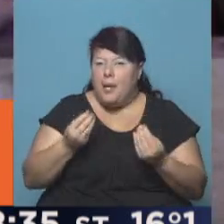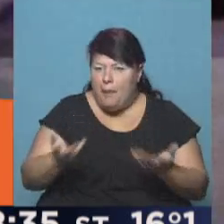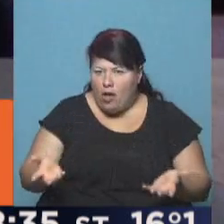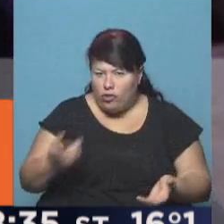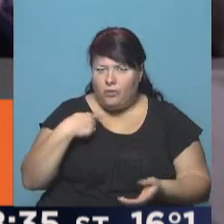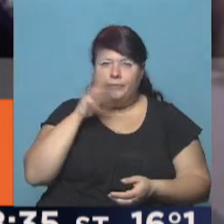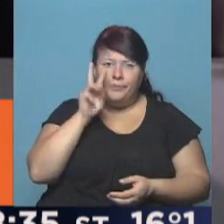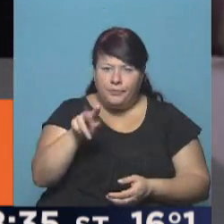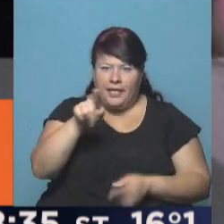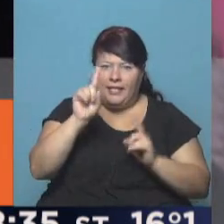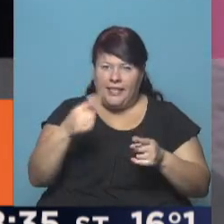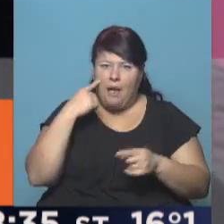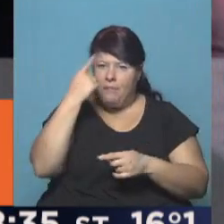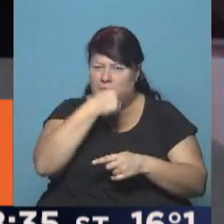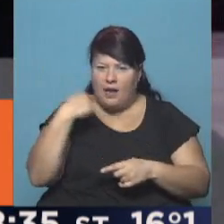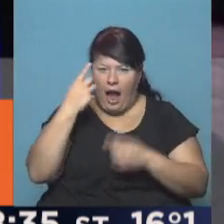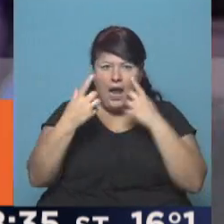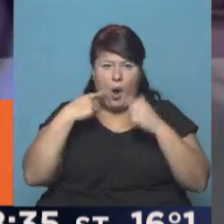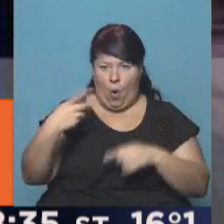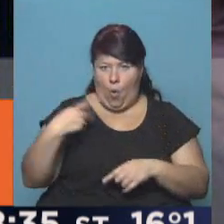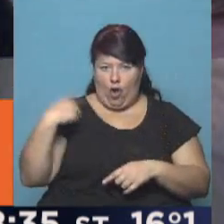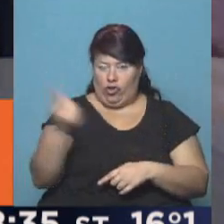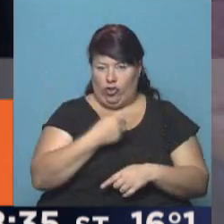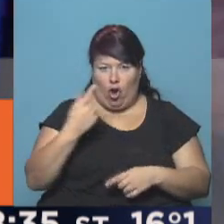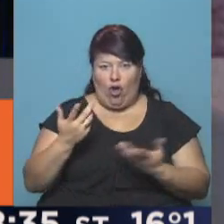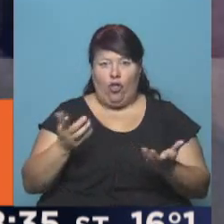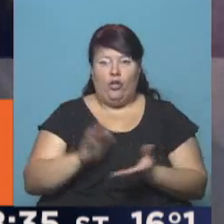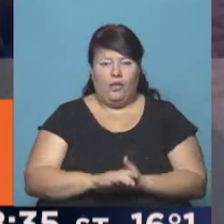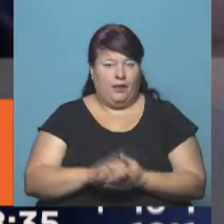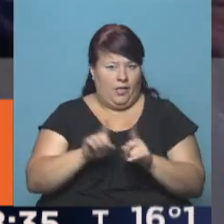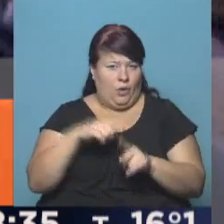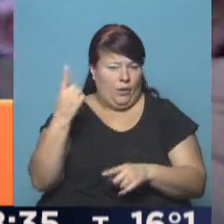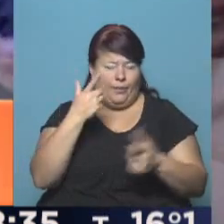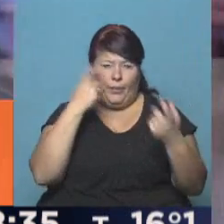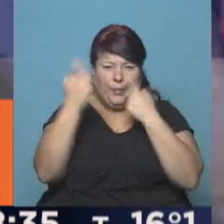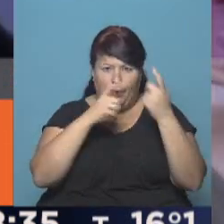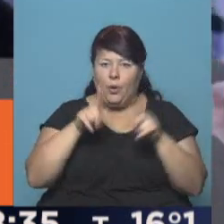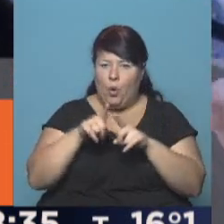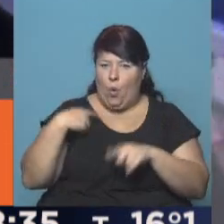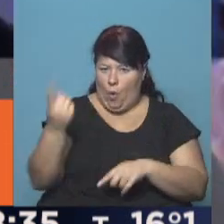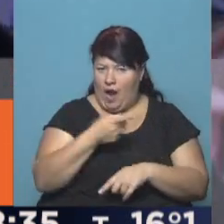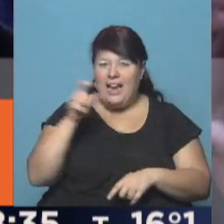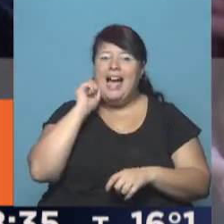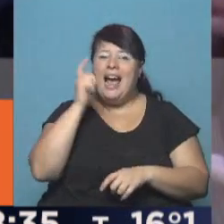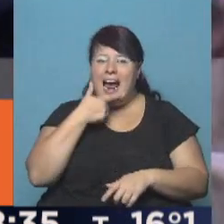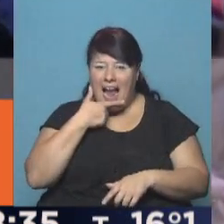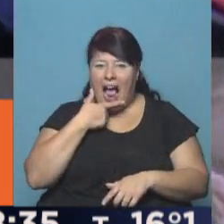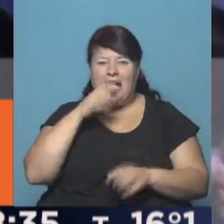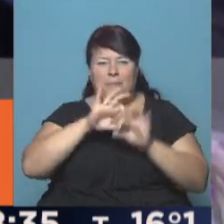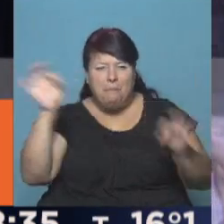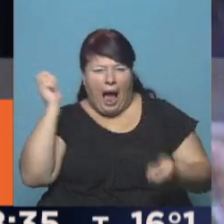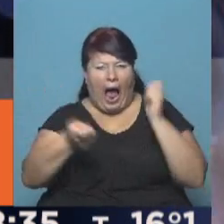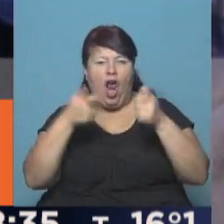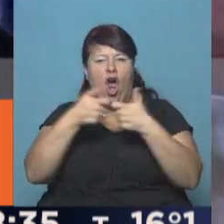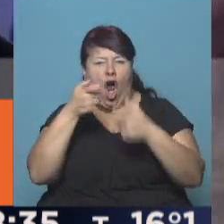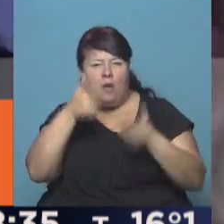paso debemos también tener los efectos en la cara igual que que nosotros digo de estos líquidos igual que ustedes todo estos gases los palos las